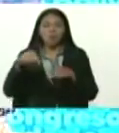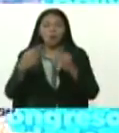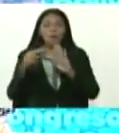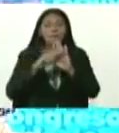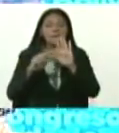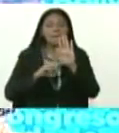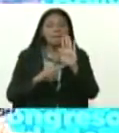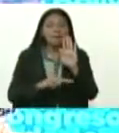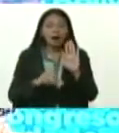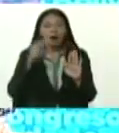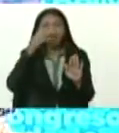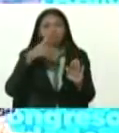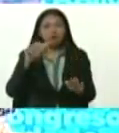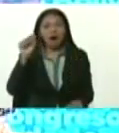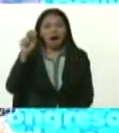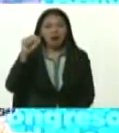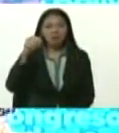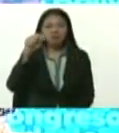pueblos: Añú,